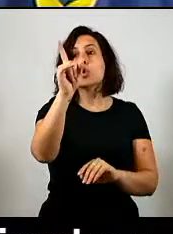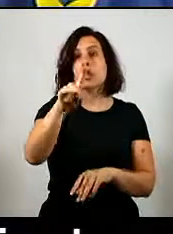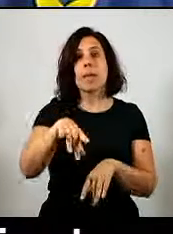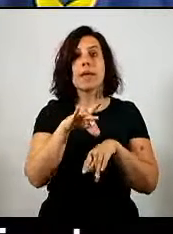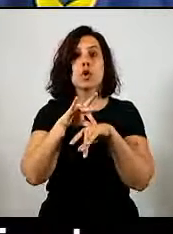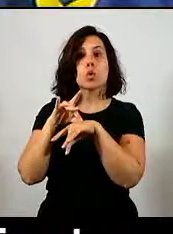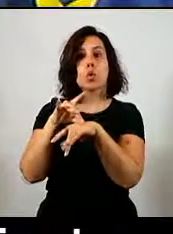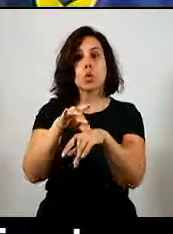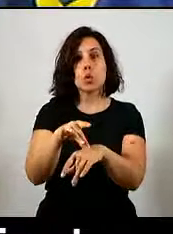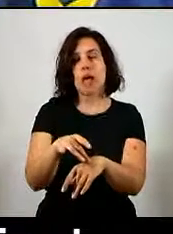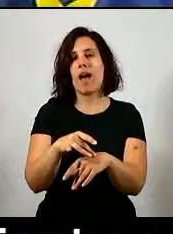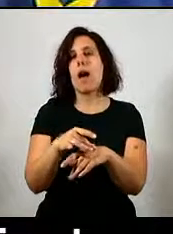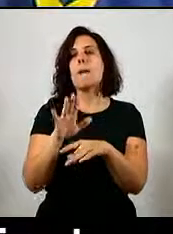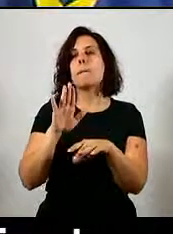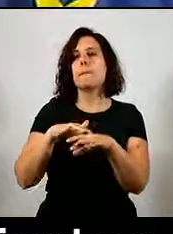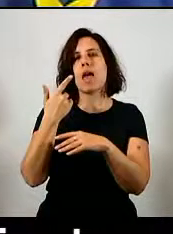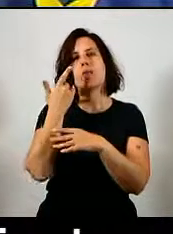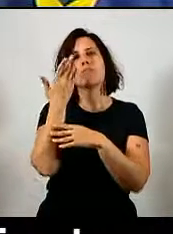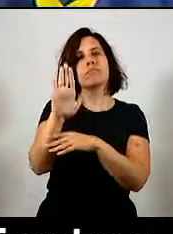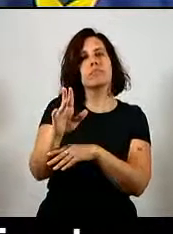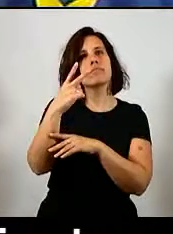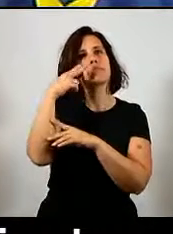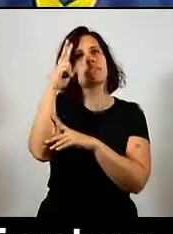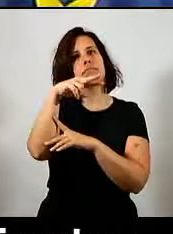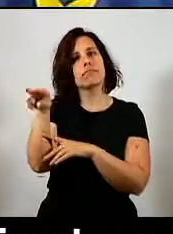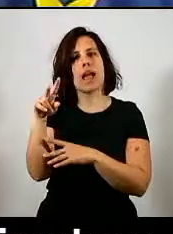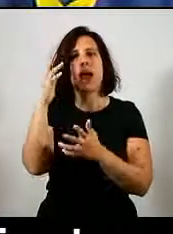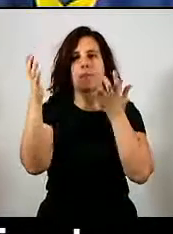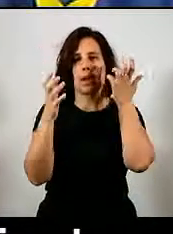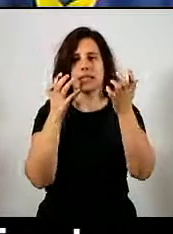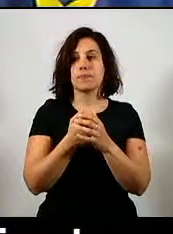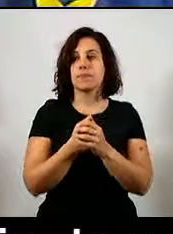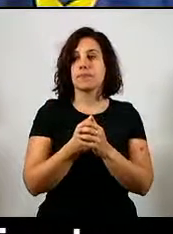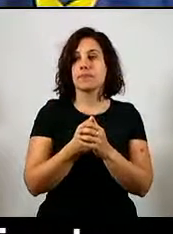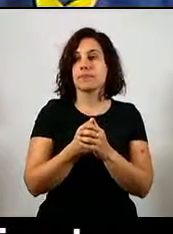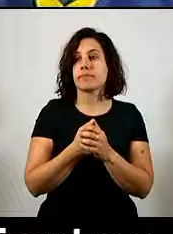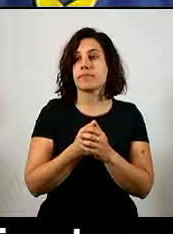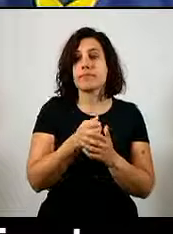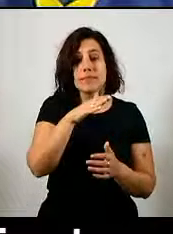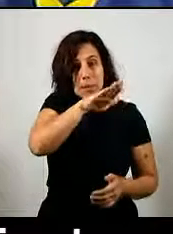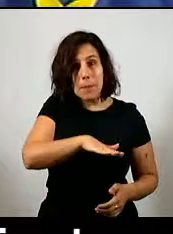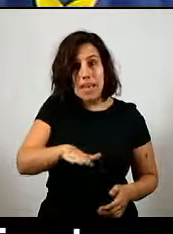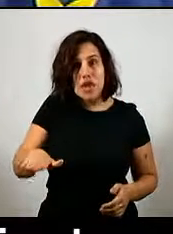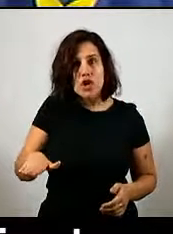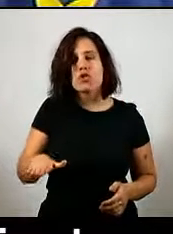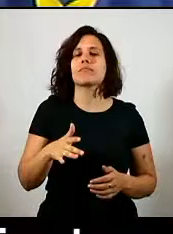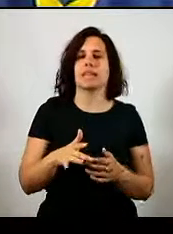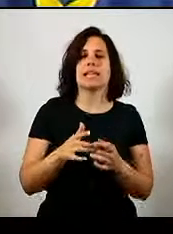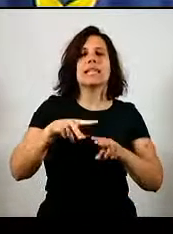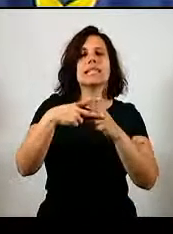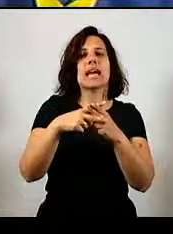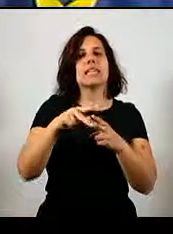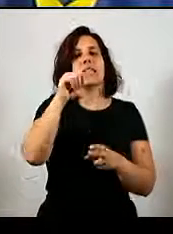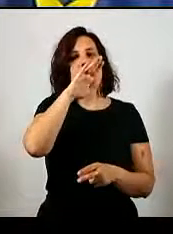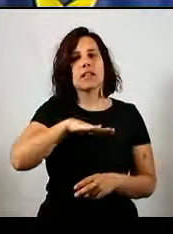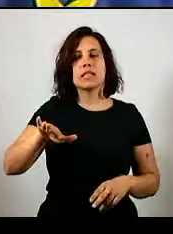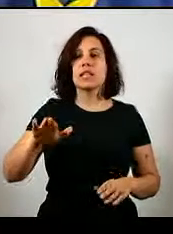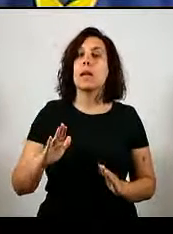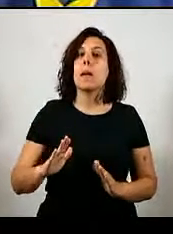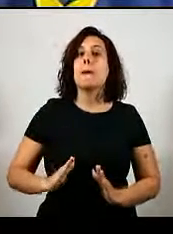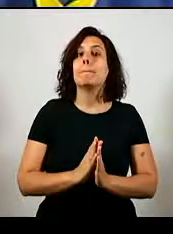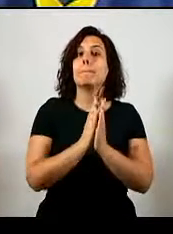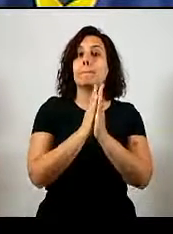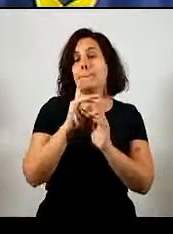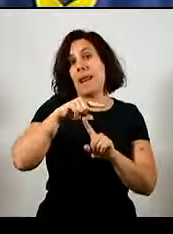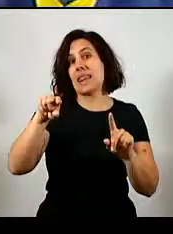de especies que hay en nuestra región. Las más pequeñas disfrutarán de talleres infantiles en la Plaza de Santa María, además